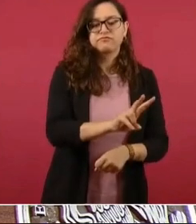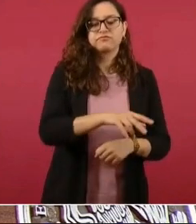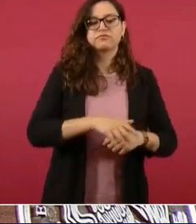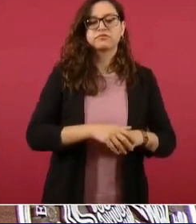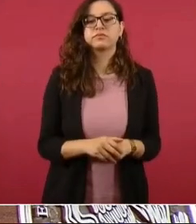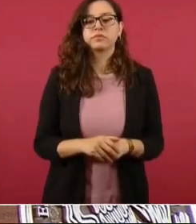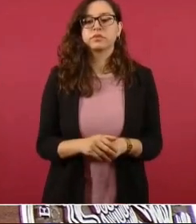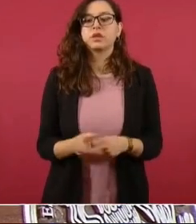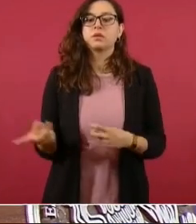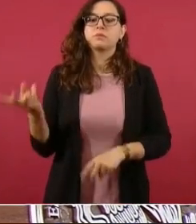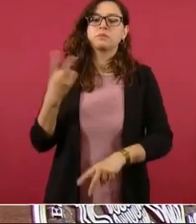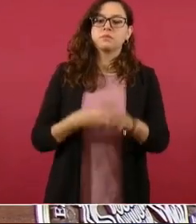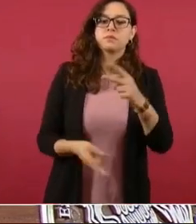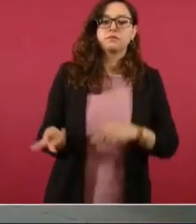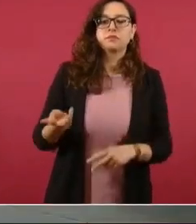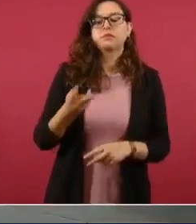explicar